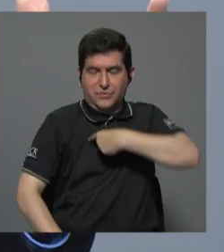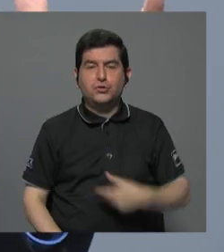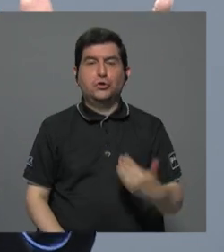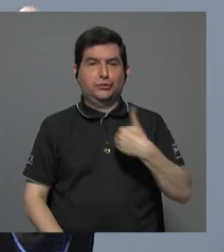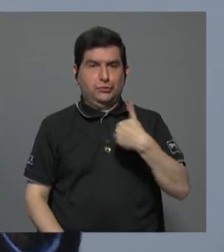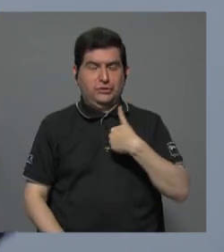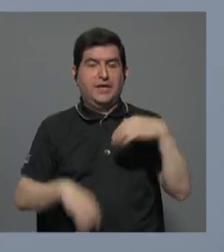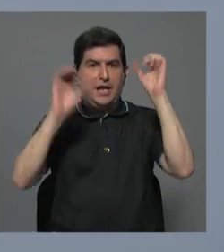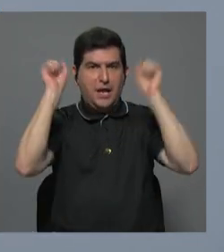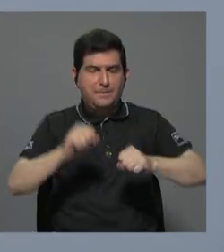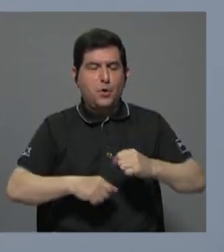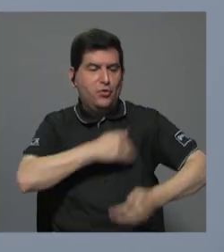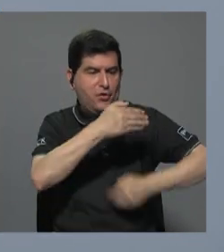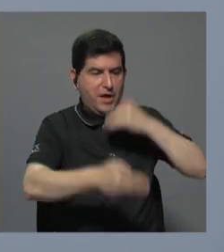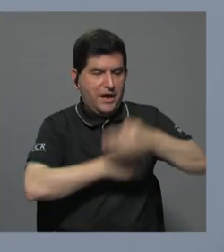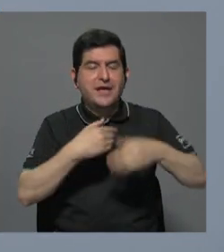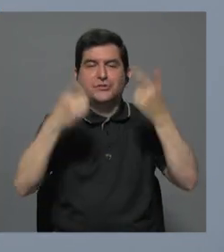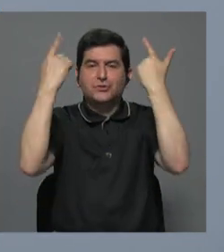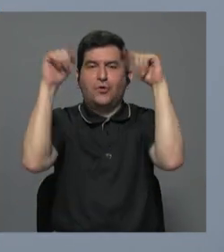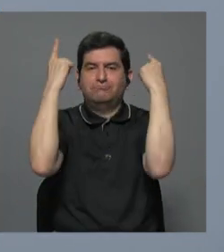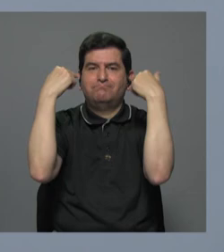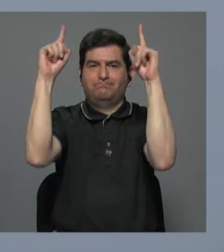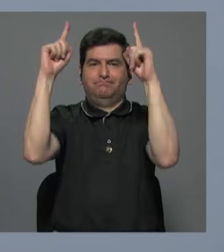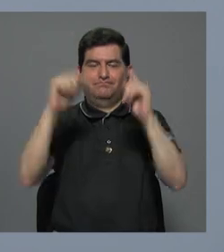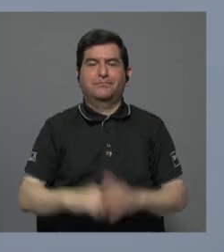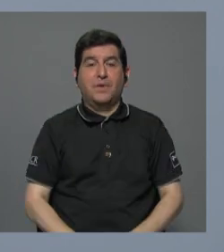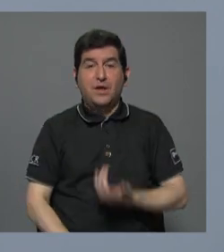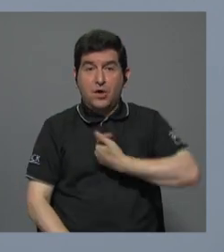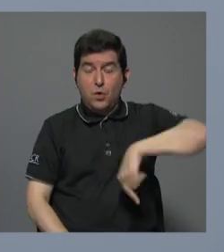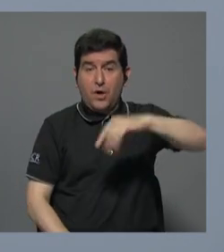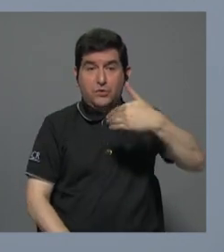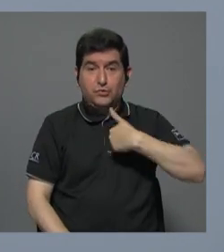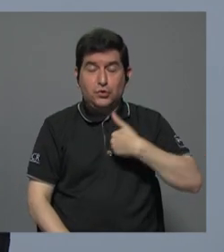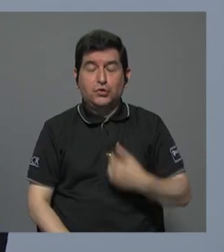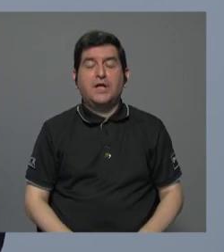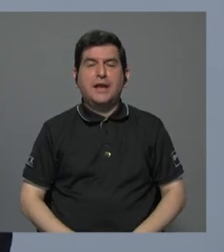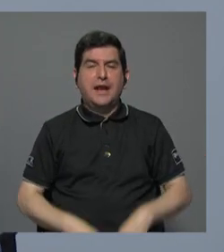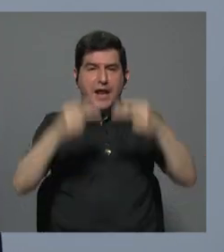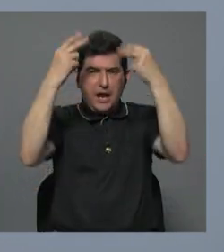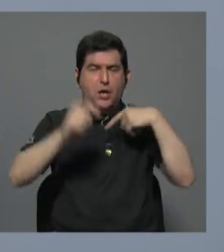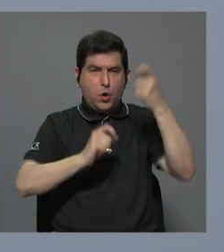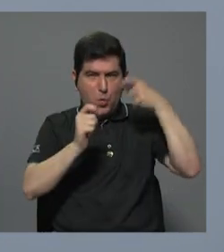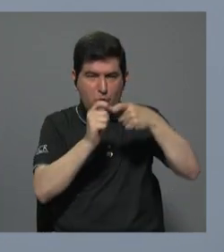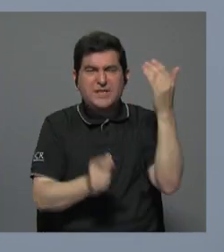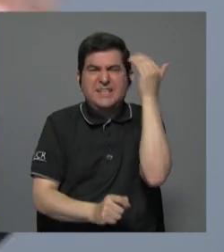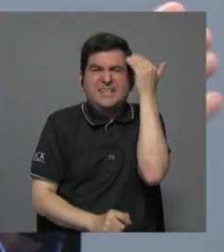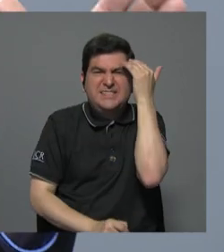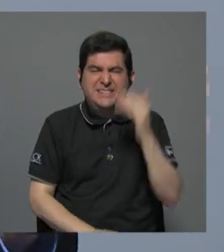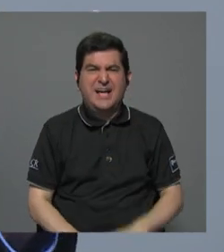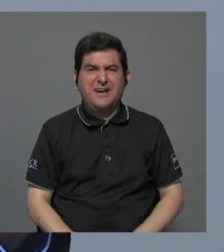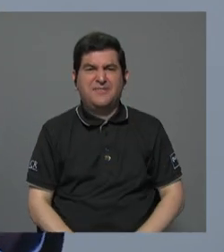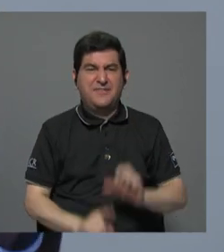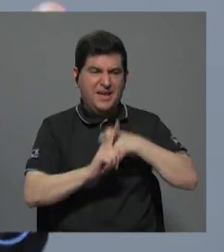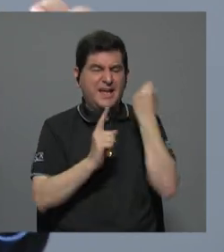disponemos para que podamos hacer una gestión efectiva de esto cuando nosotros tenemos un presupuesto determinado y sabemos cuáles son los puntos prioritarios nosotros